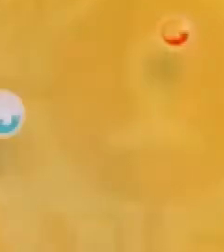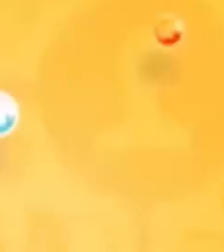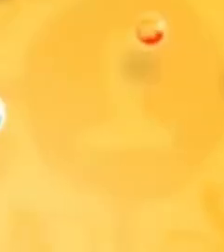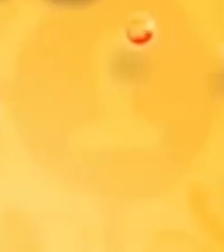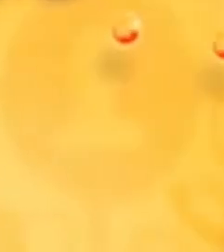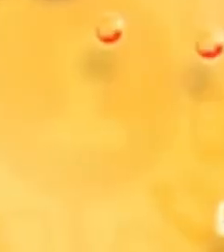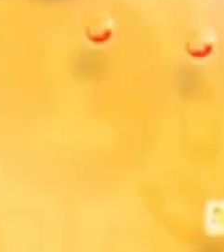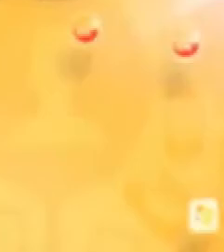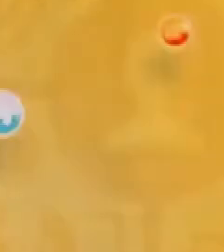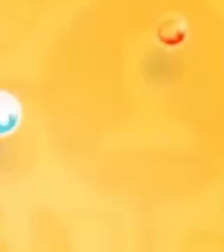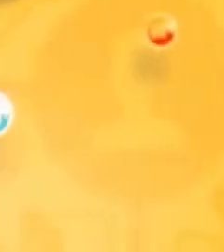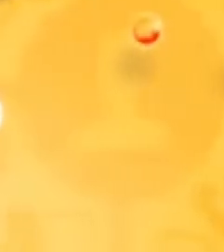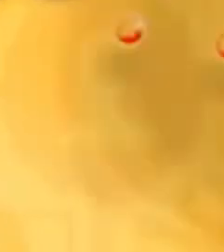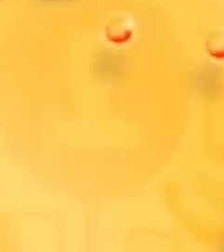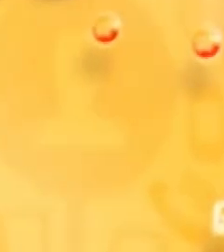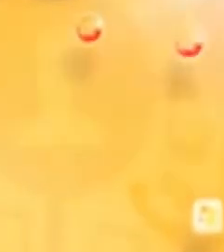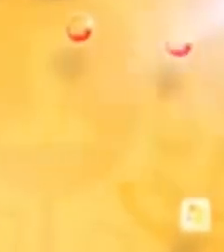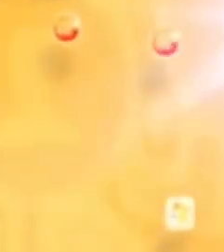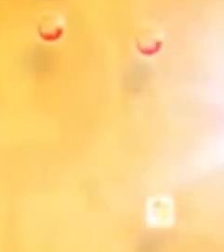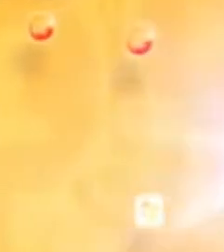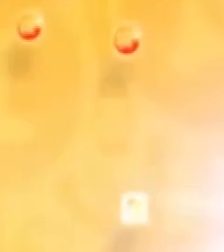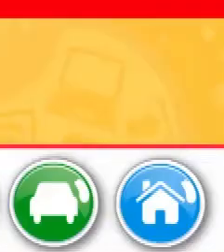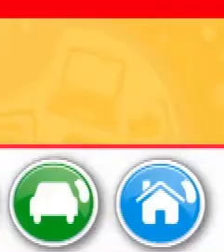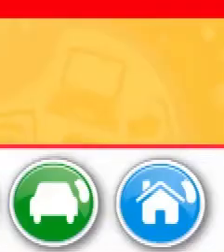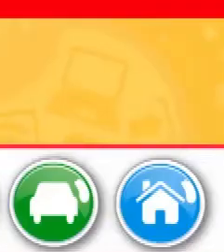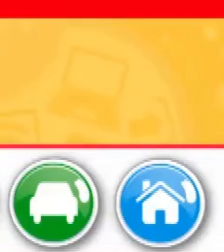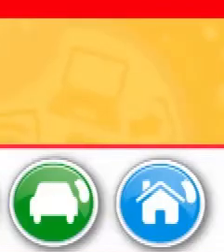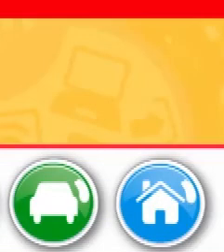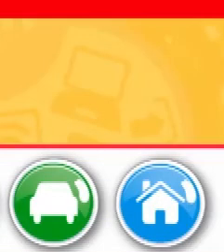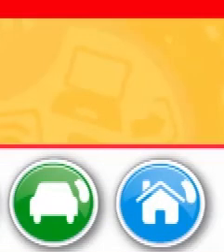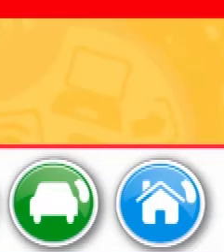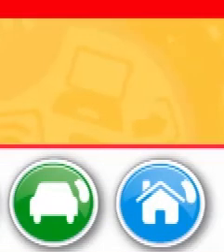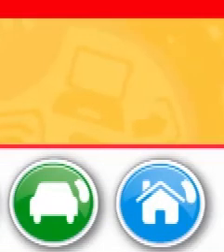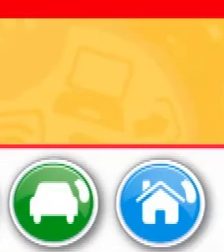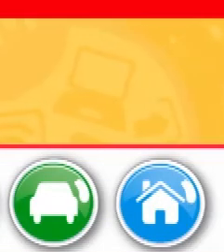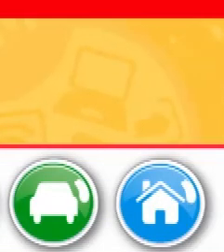Convierta sus videos a DVD por tan solo 9.000.